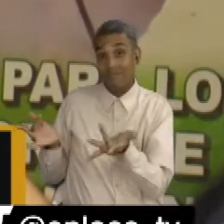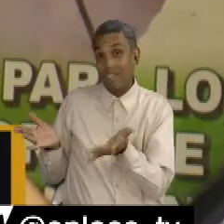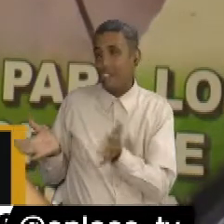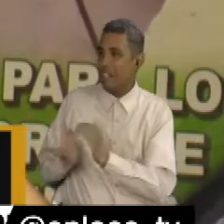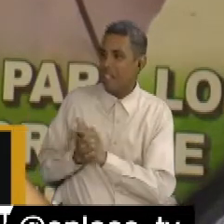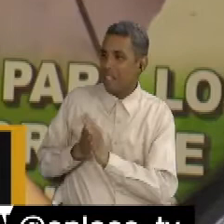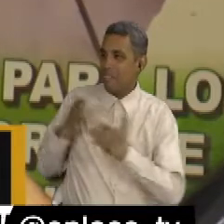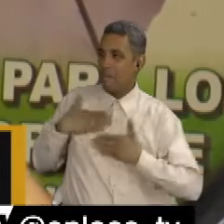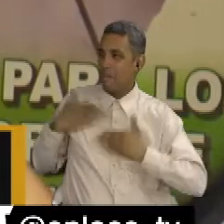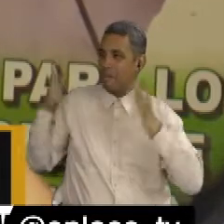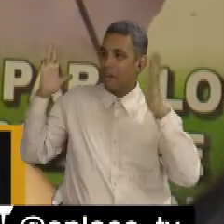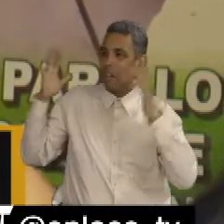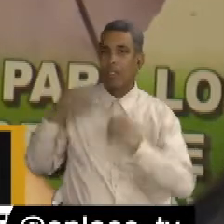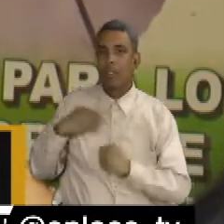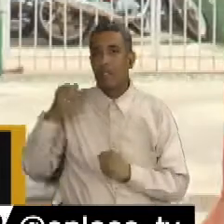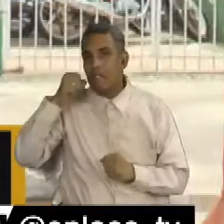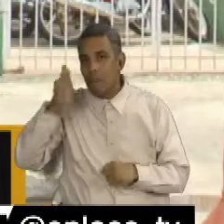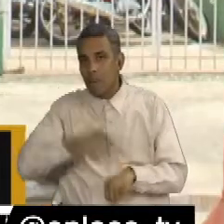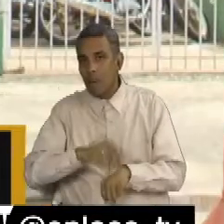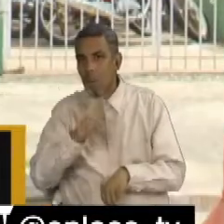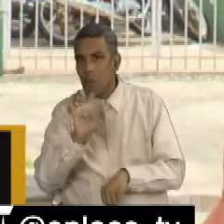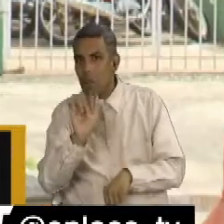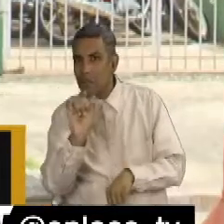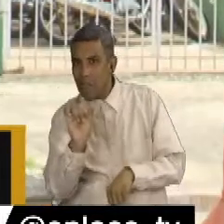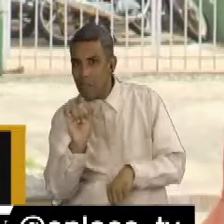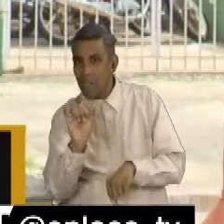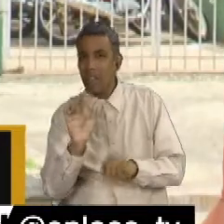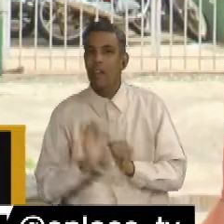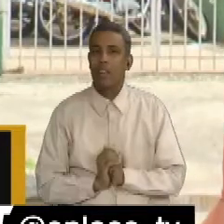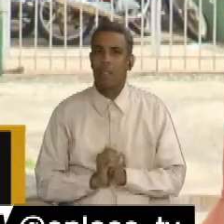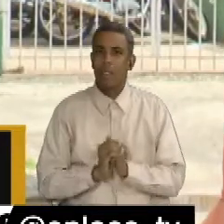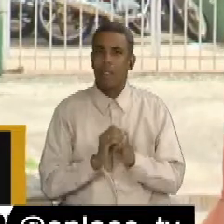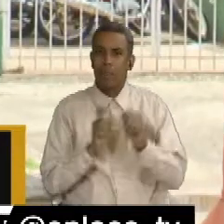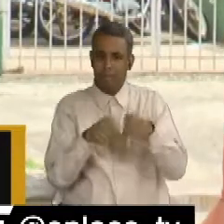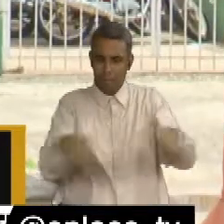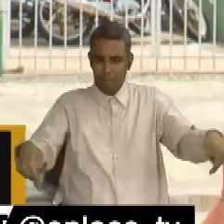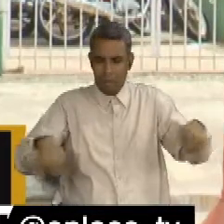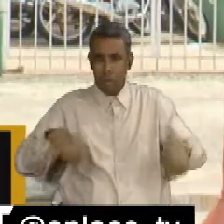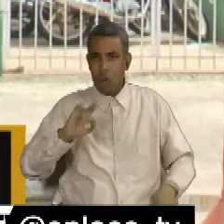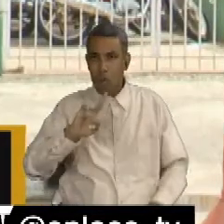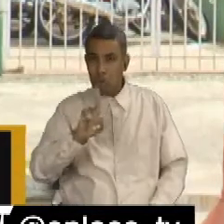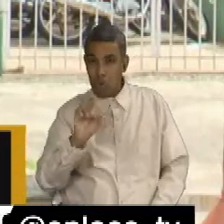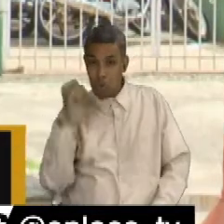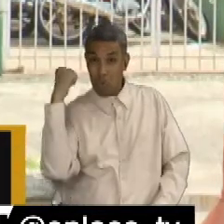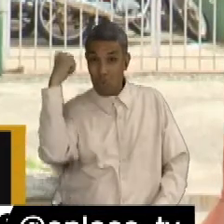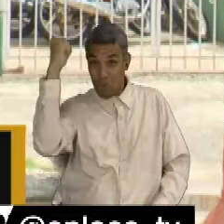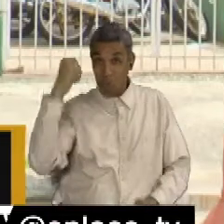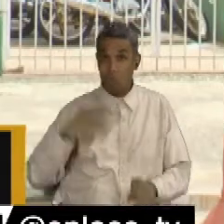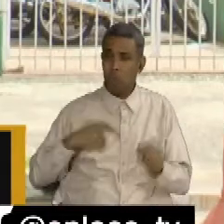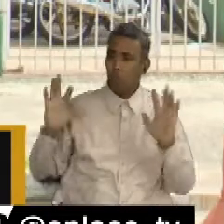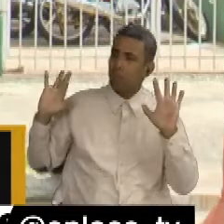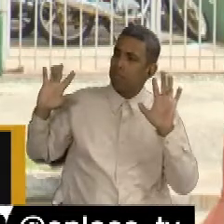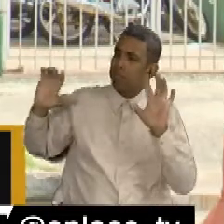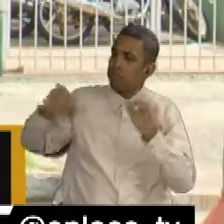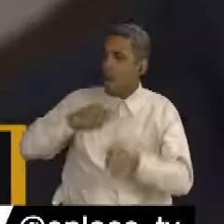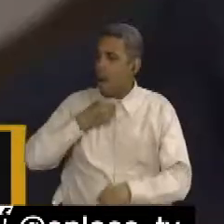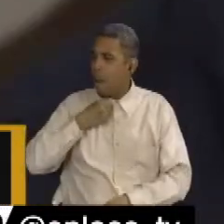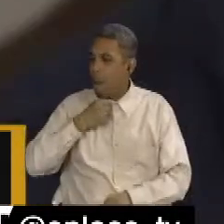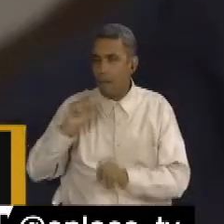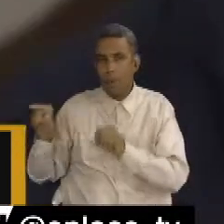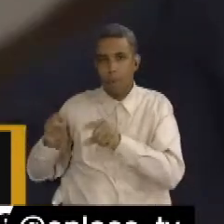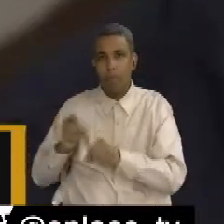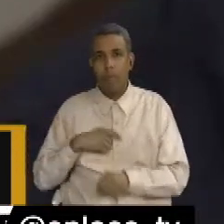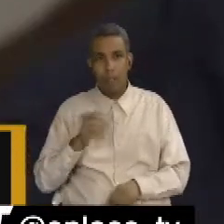de la mañana en la USO Nacional. Otra de las personas que fue sindicada de participar en el crimen de David Núñez Cala fue